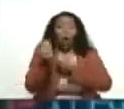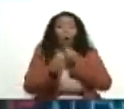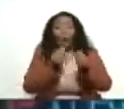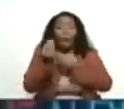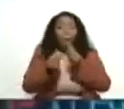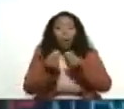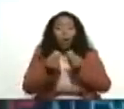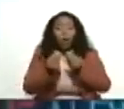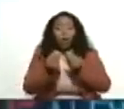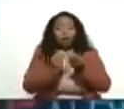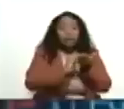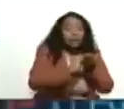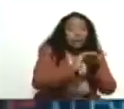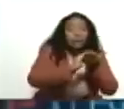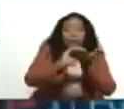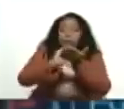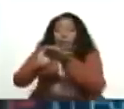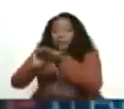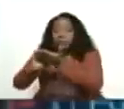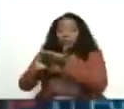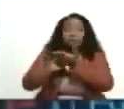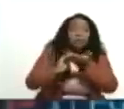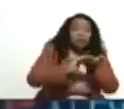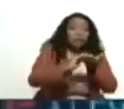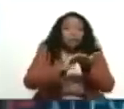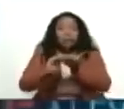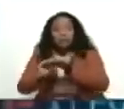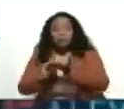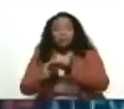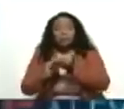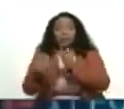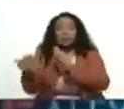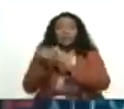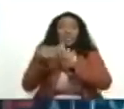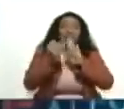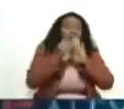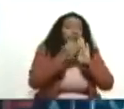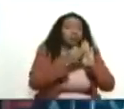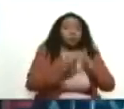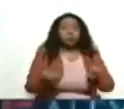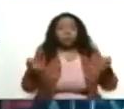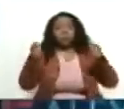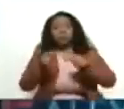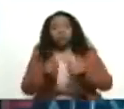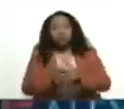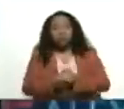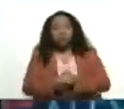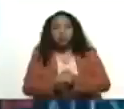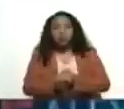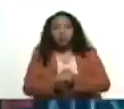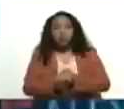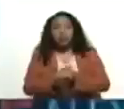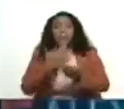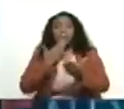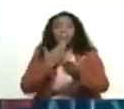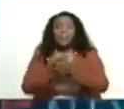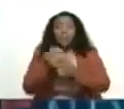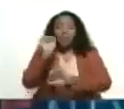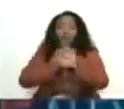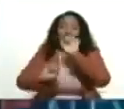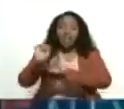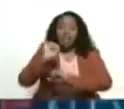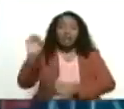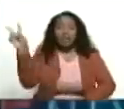tantos obstáculos, tantos bloqueos, las medidas coercitivas unilaterales, que nos permitiera defender a nuestro